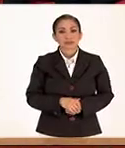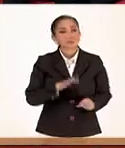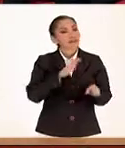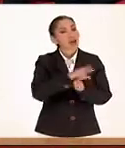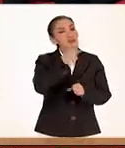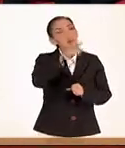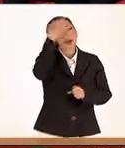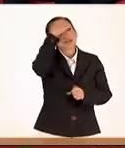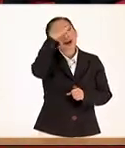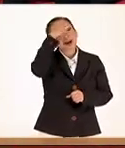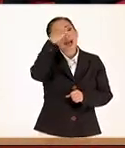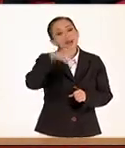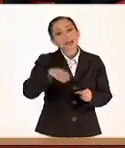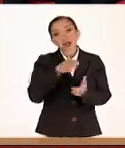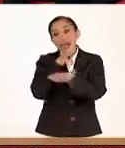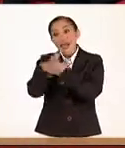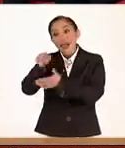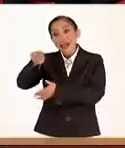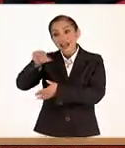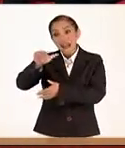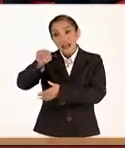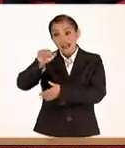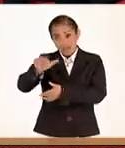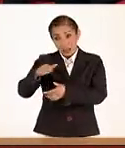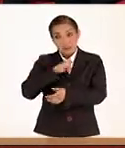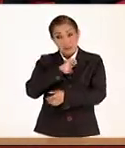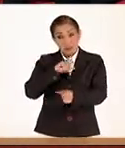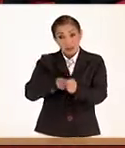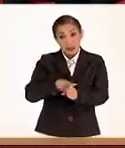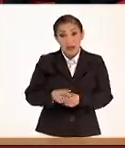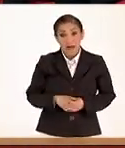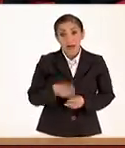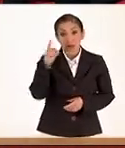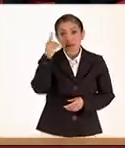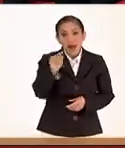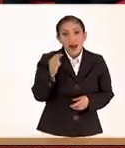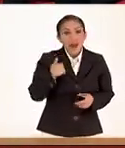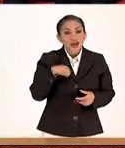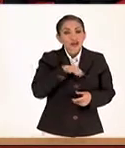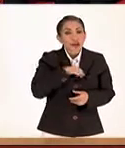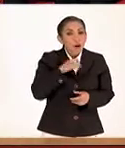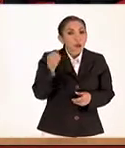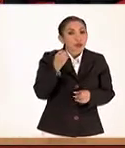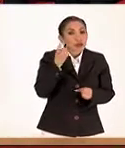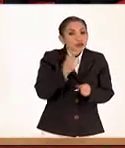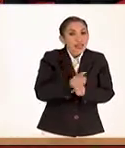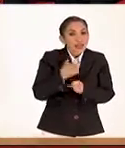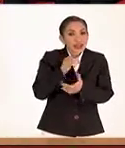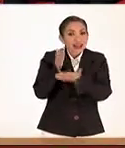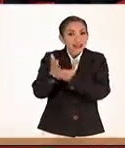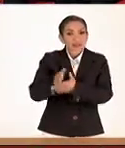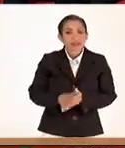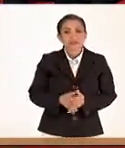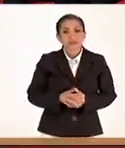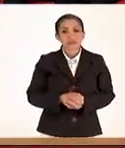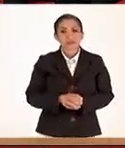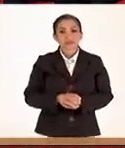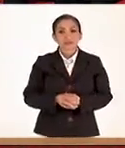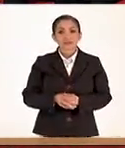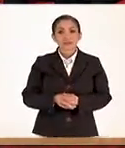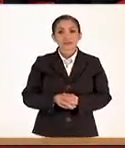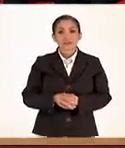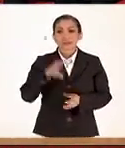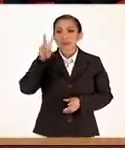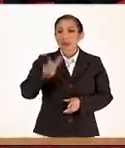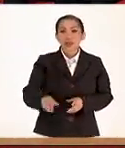cuál fue la expedición también estará en la nasa porque es una experiencia especial para quienes hemos tenido la oportunidad algún día de estar ahí si la